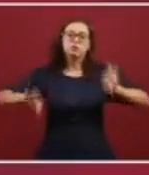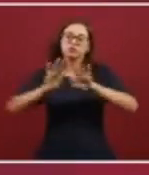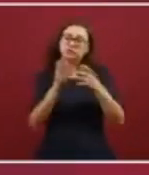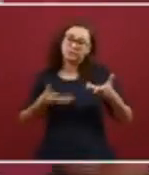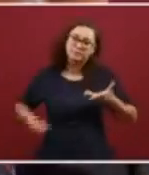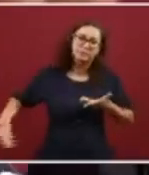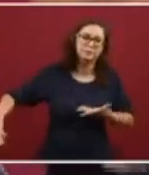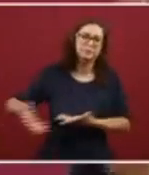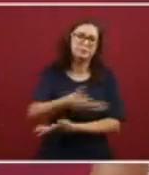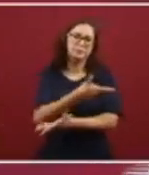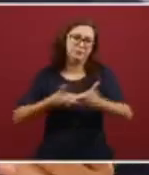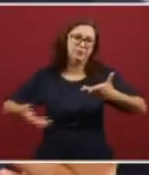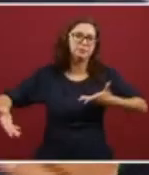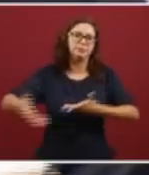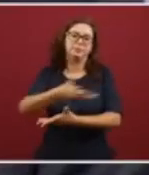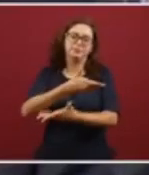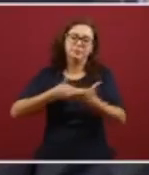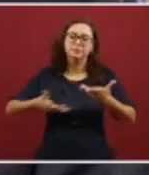con